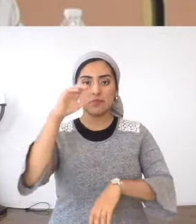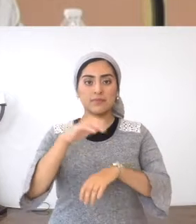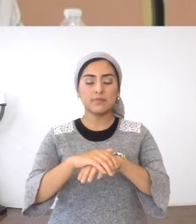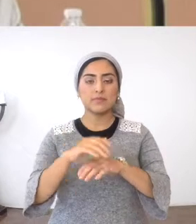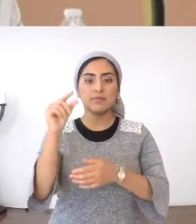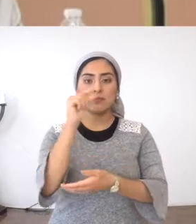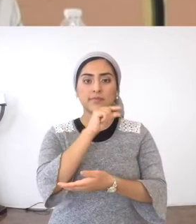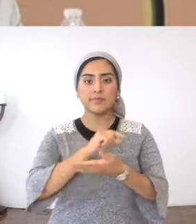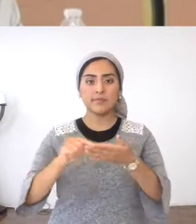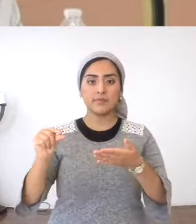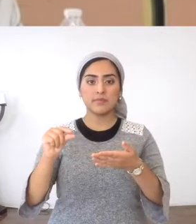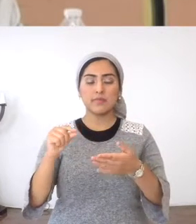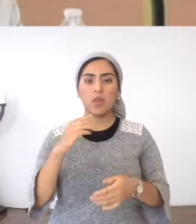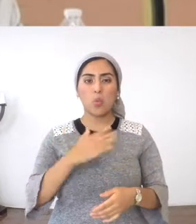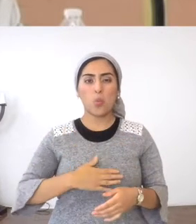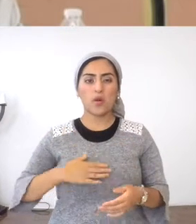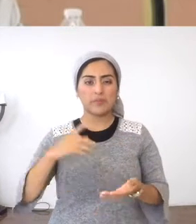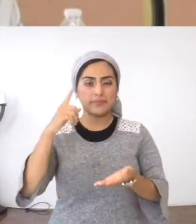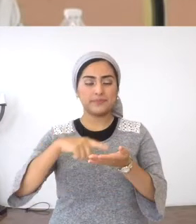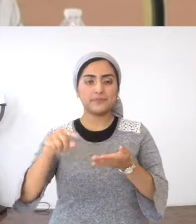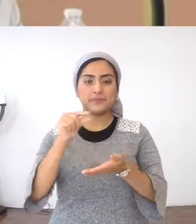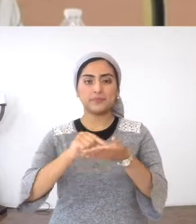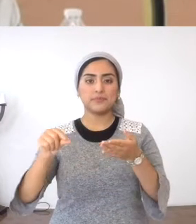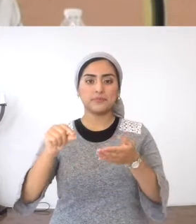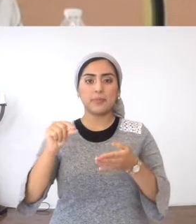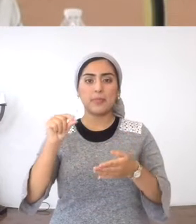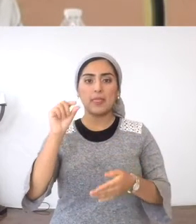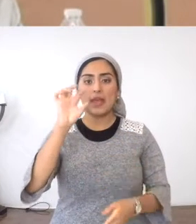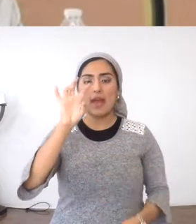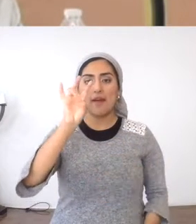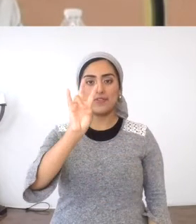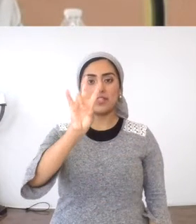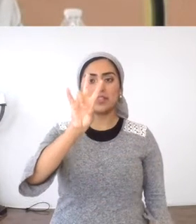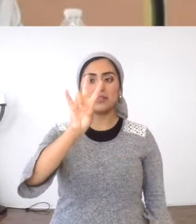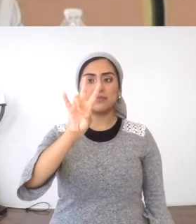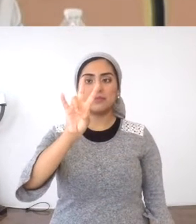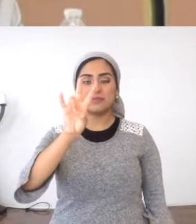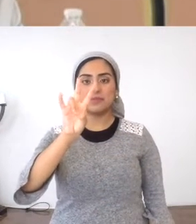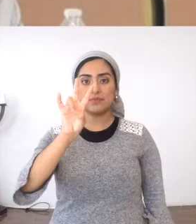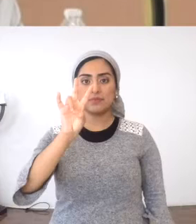En el verso Vamos a leer Podemos leer Desde el verso 7